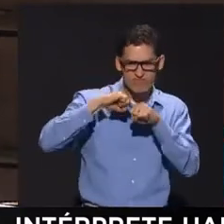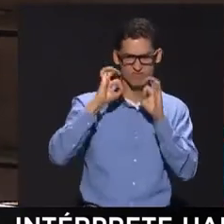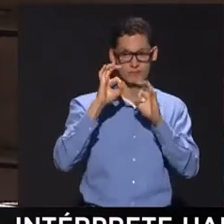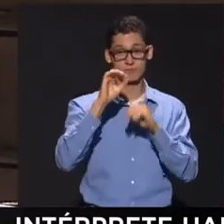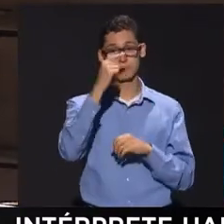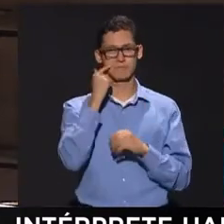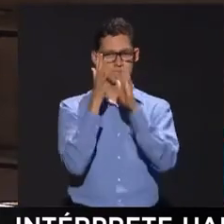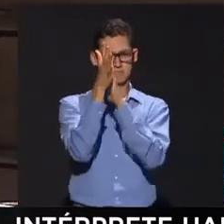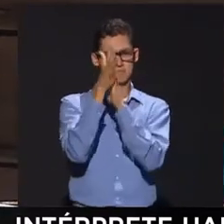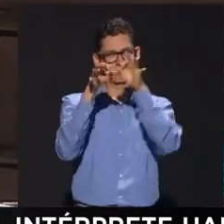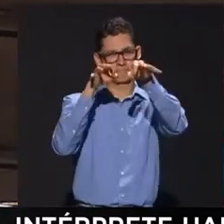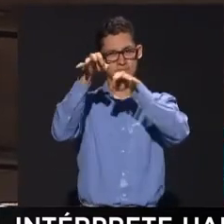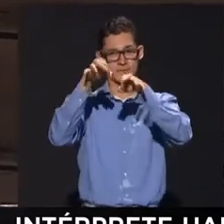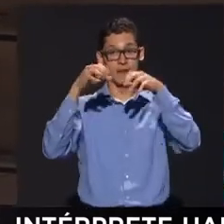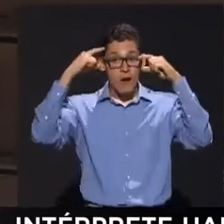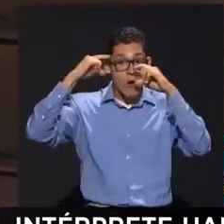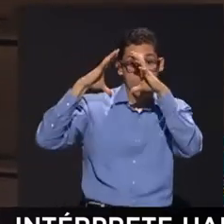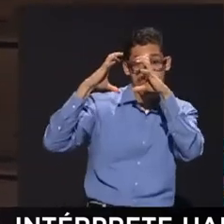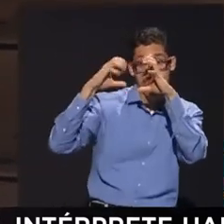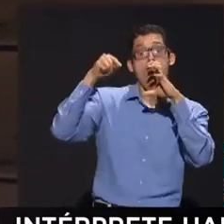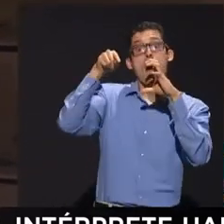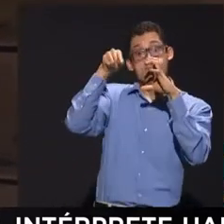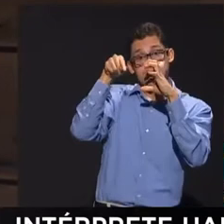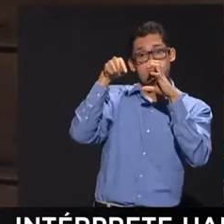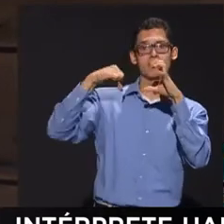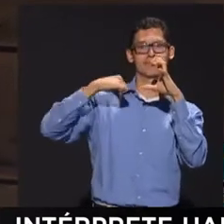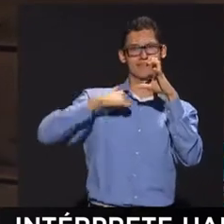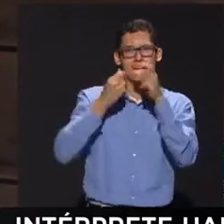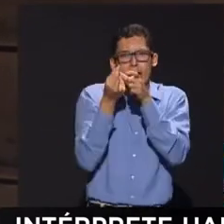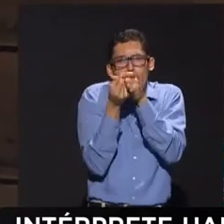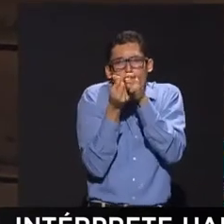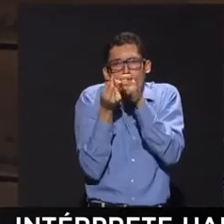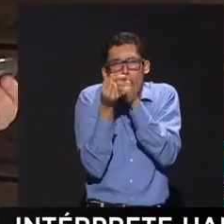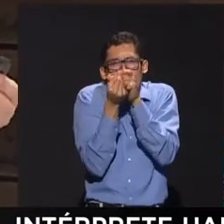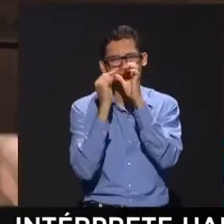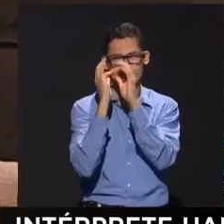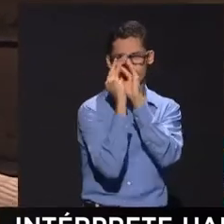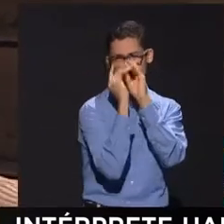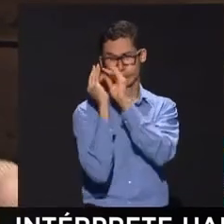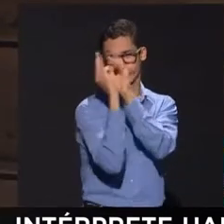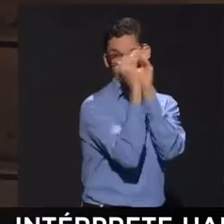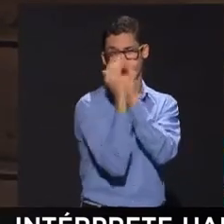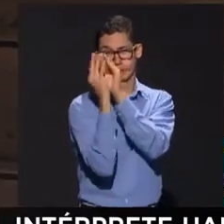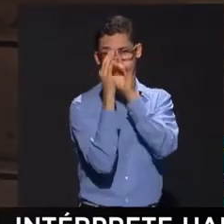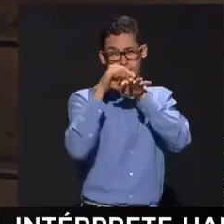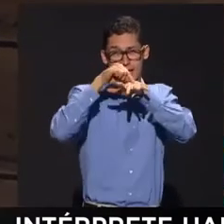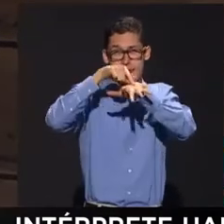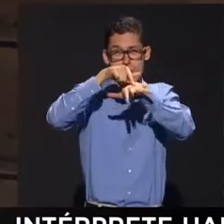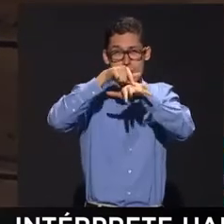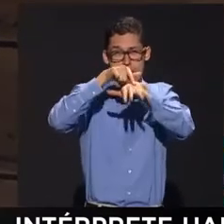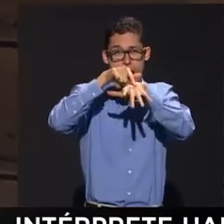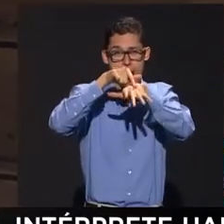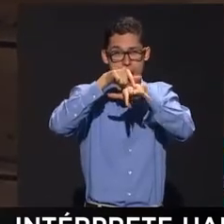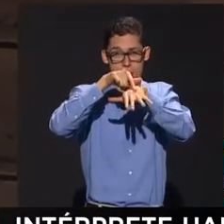en nuestro cerebro unas neuronas que son las neuronas espejo. ¿Y qué es eso? Los niños, las